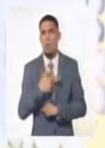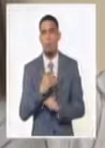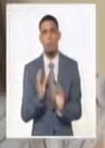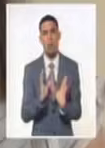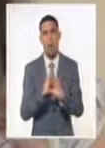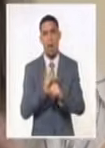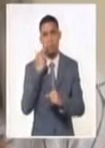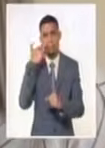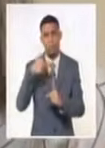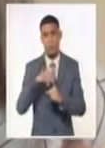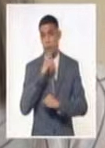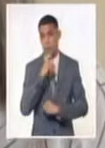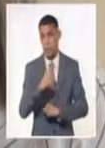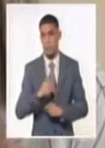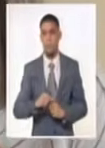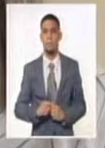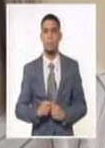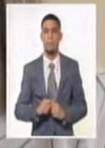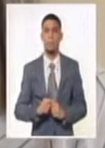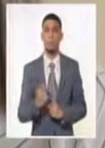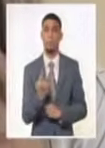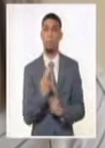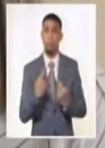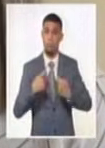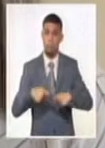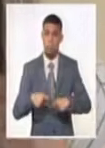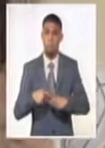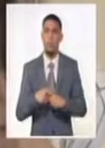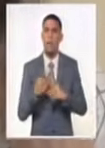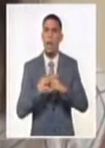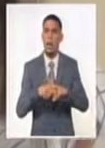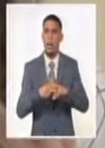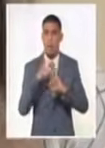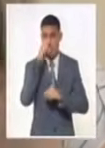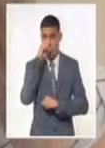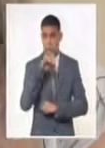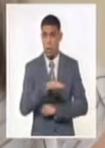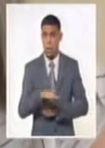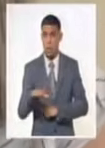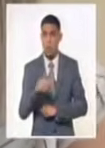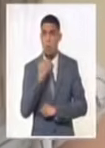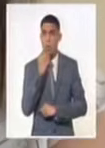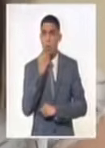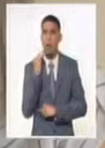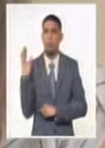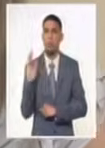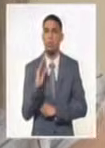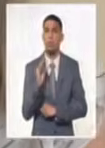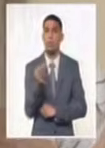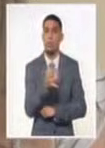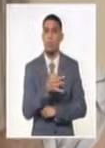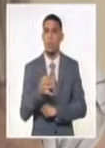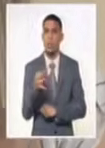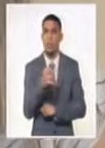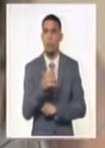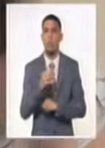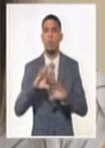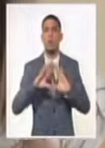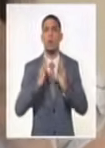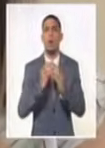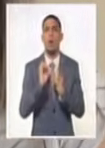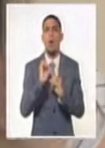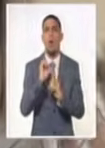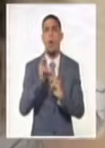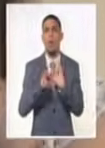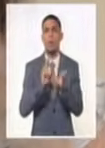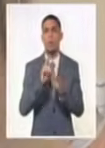transportación. Decidimos acá implementar para que los niños, guiados por el municipio y todas las orientaciones metodológicas y demás,